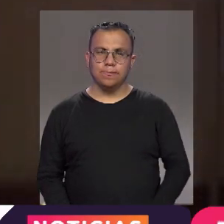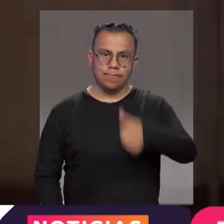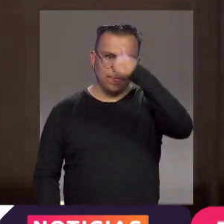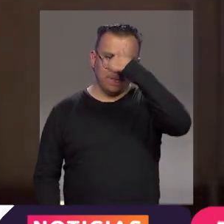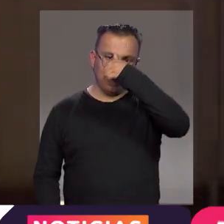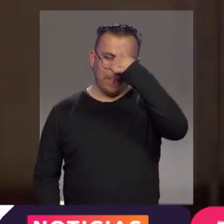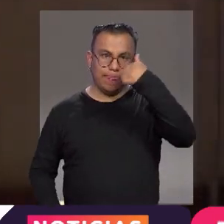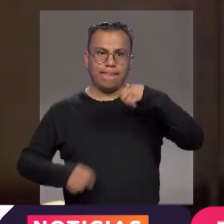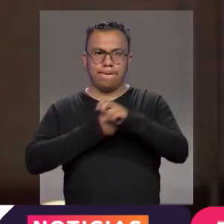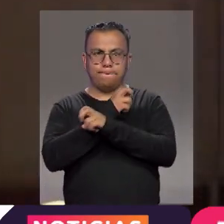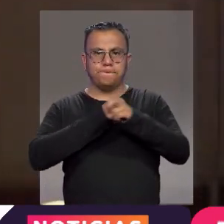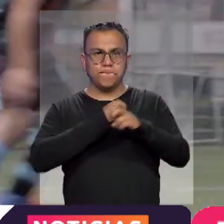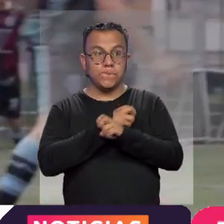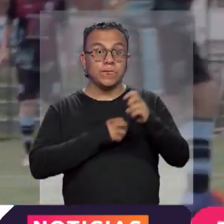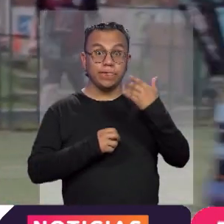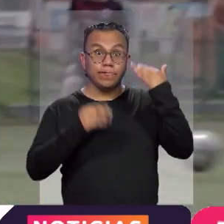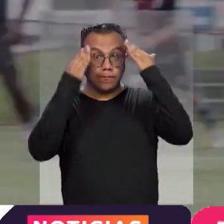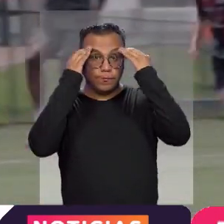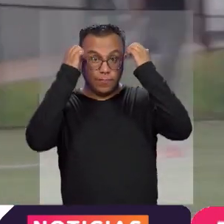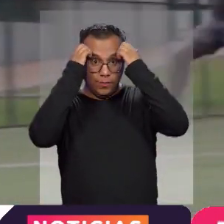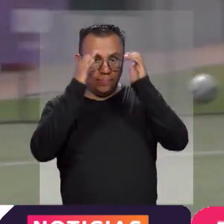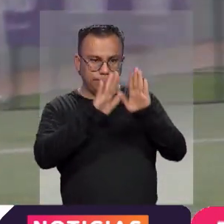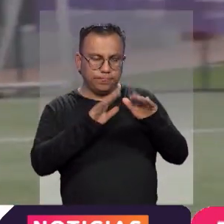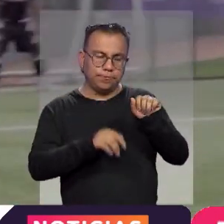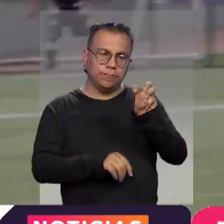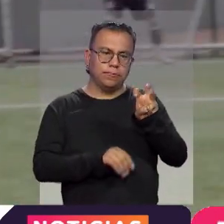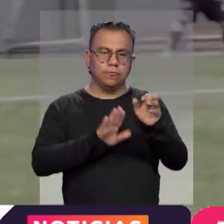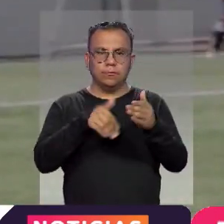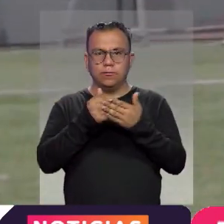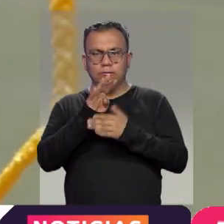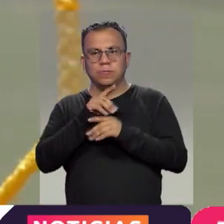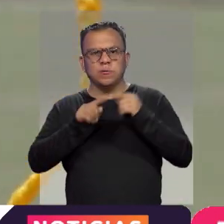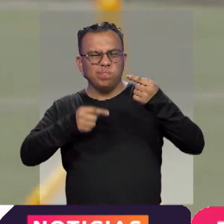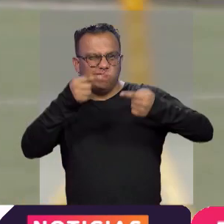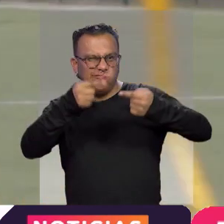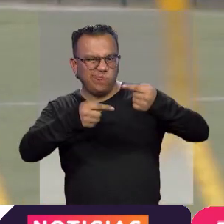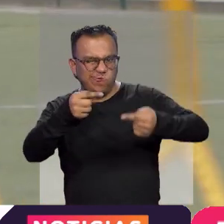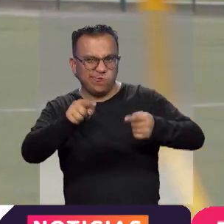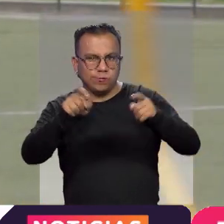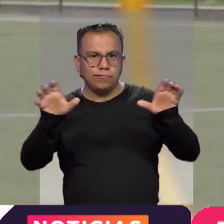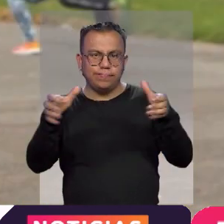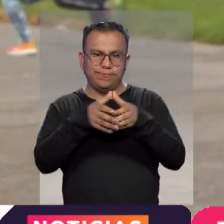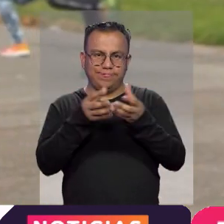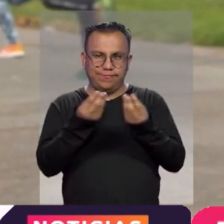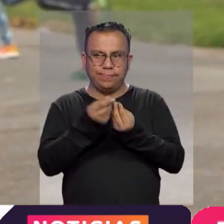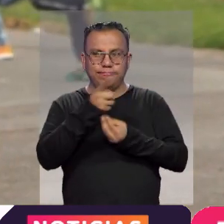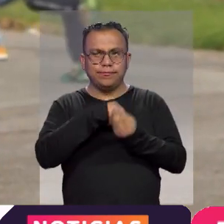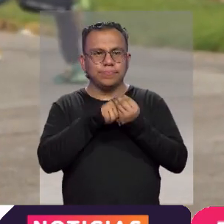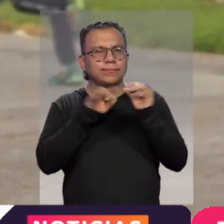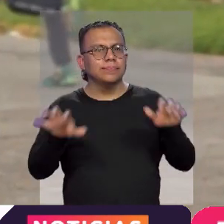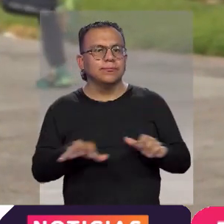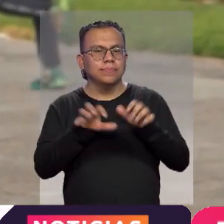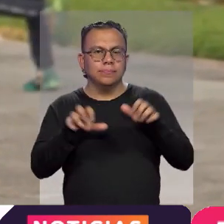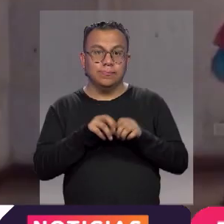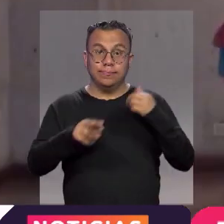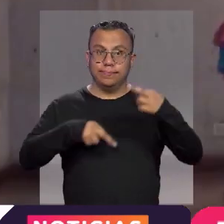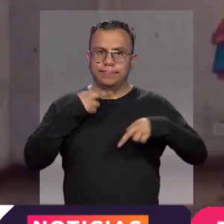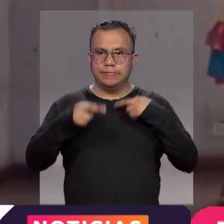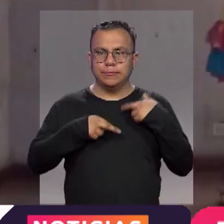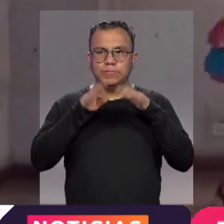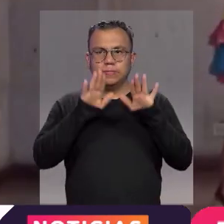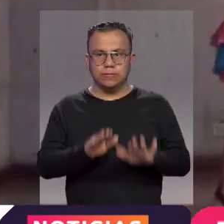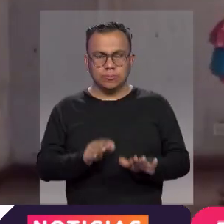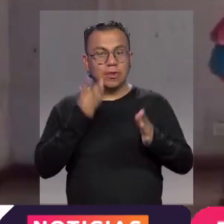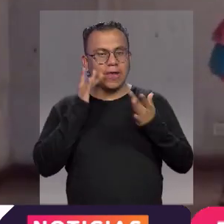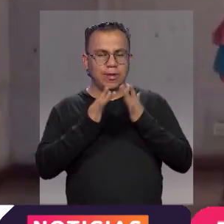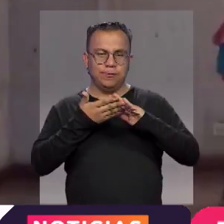En el Parque San Cristóbal, de 8 a 4 de la tarde, inicia el torneo deportivo de la diáspora palenquera con actividades recreativas típicas de